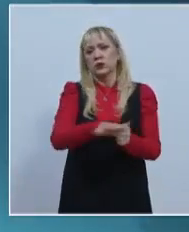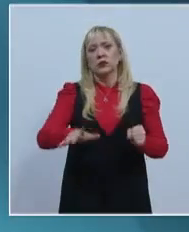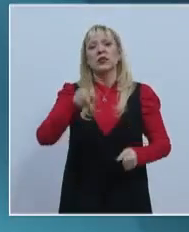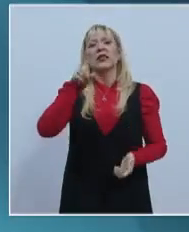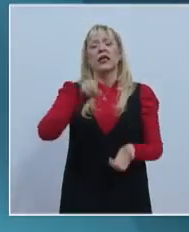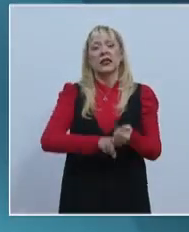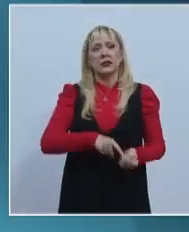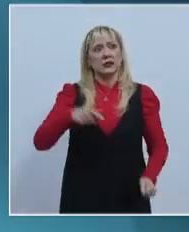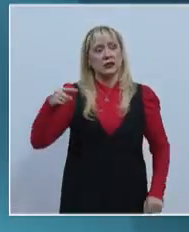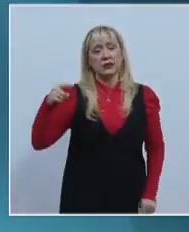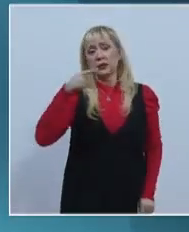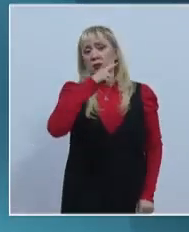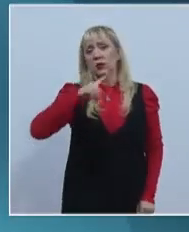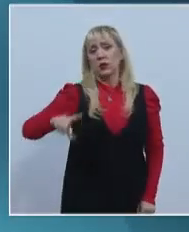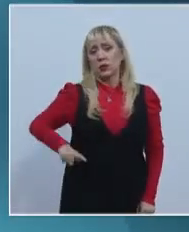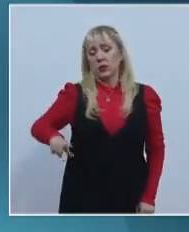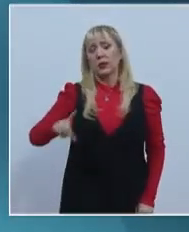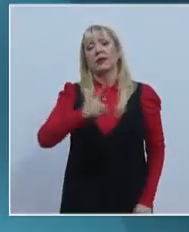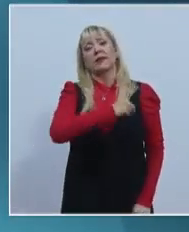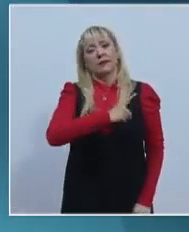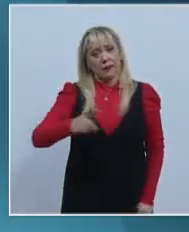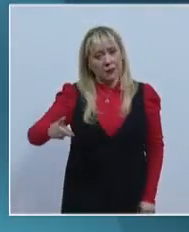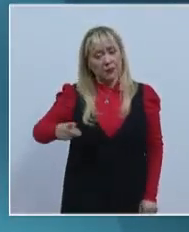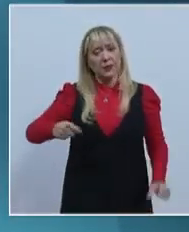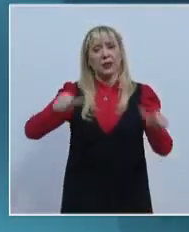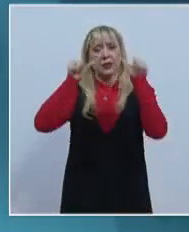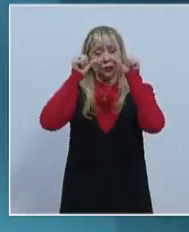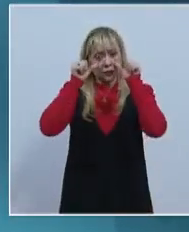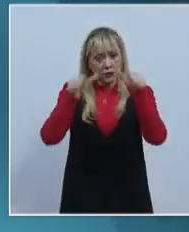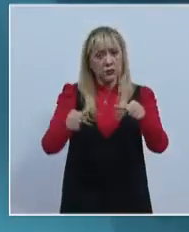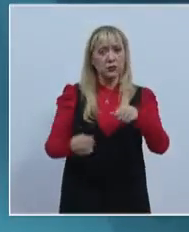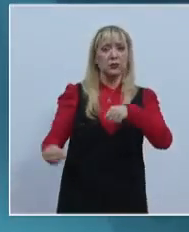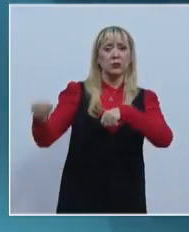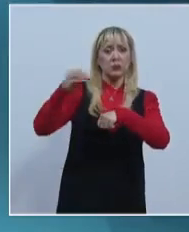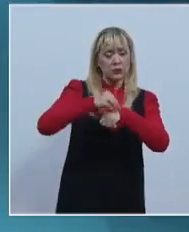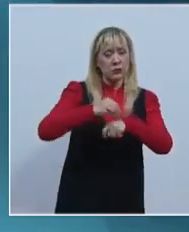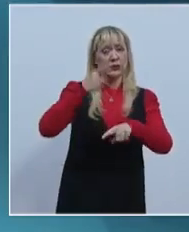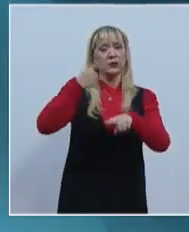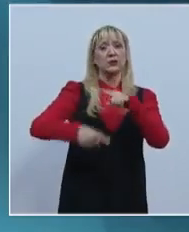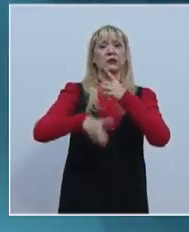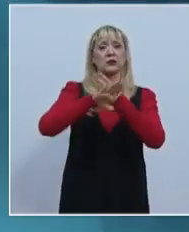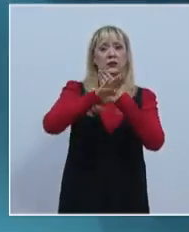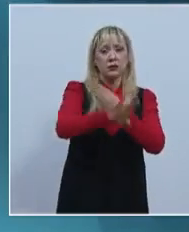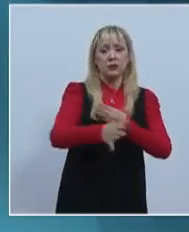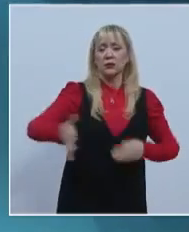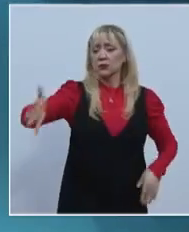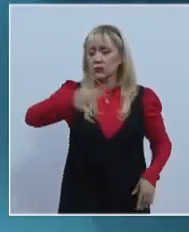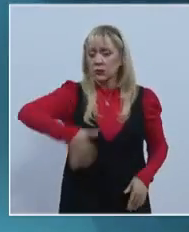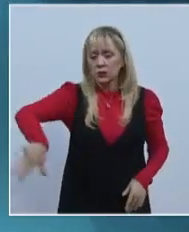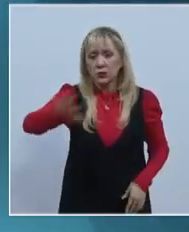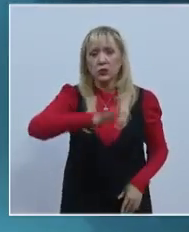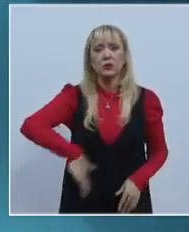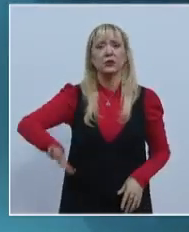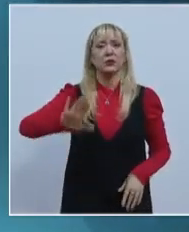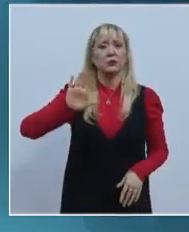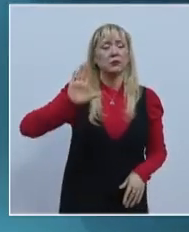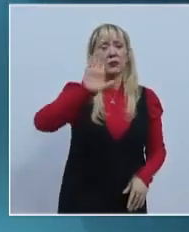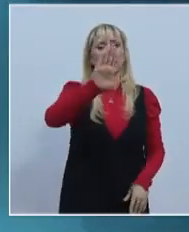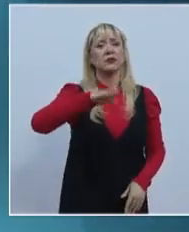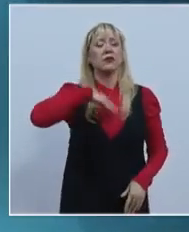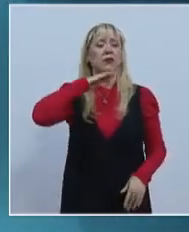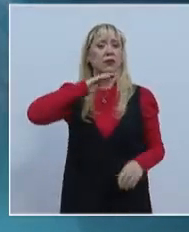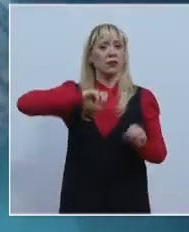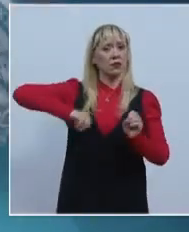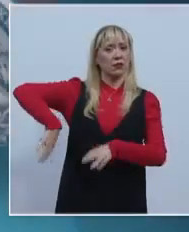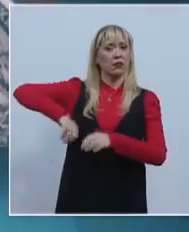en este sentido, debe dirigir sus esfuerzos a una política integral de prevención, búsqueda y combate a la impunidad con